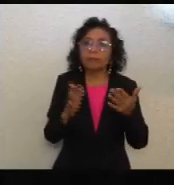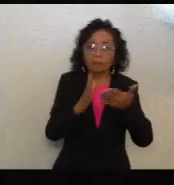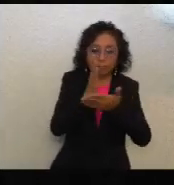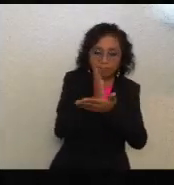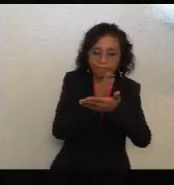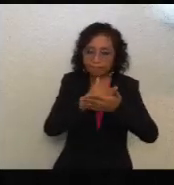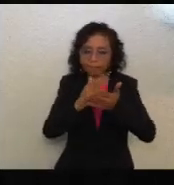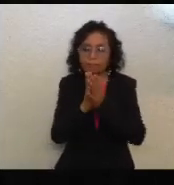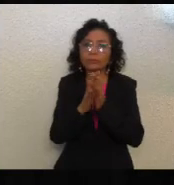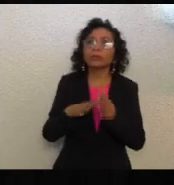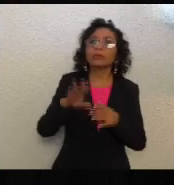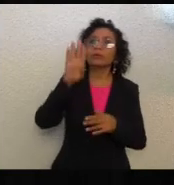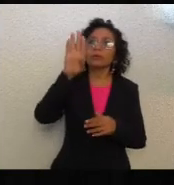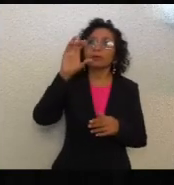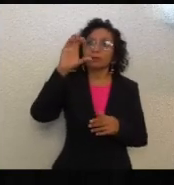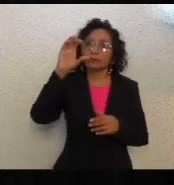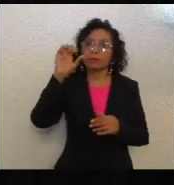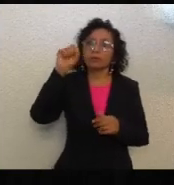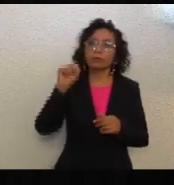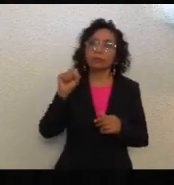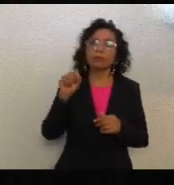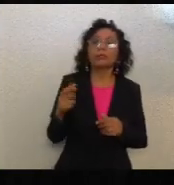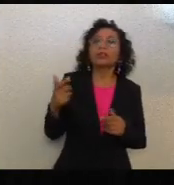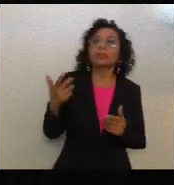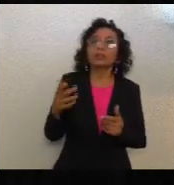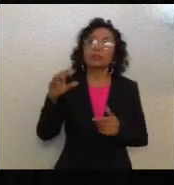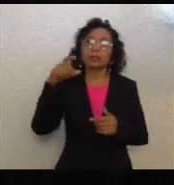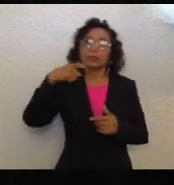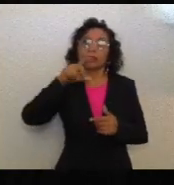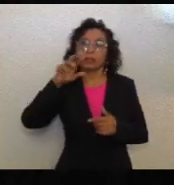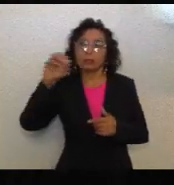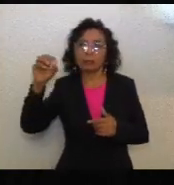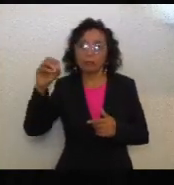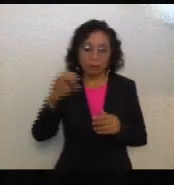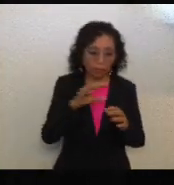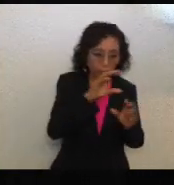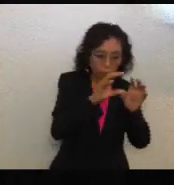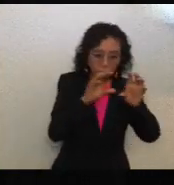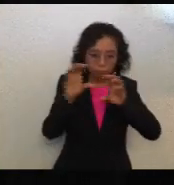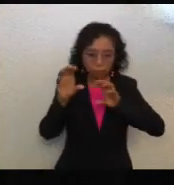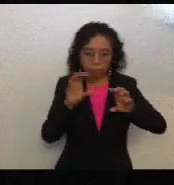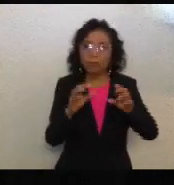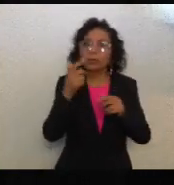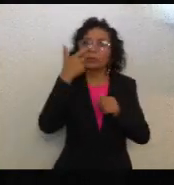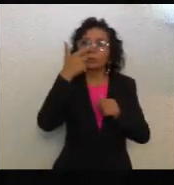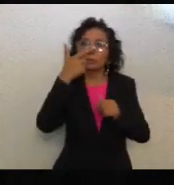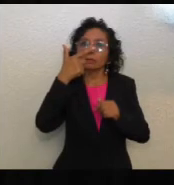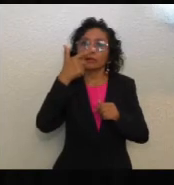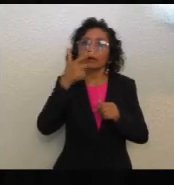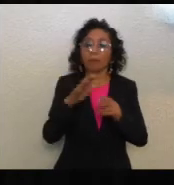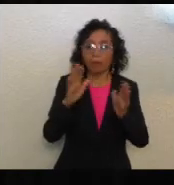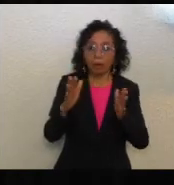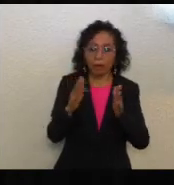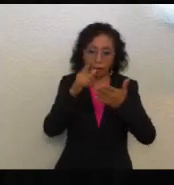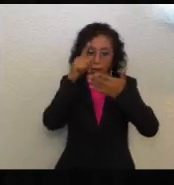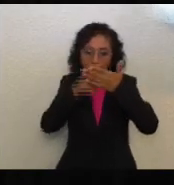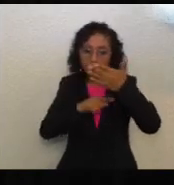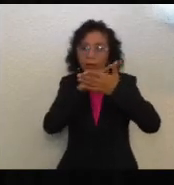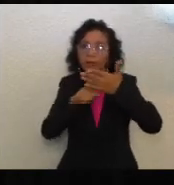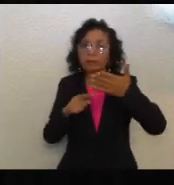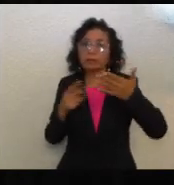de Baja California Sur y Quintana Roo en 7 distritos electorales y elaborarán el calendario de plazos a que se sujetará el proceso comisional.